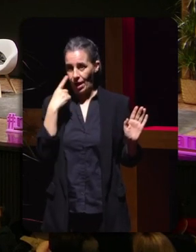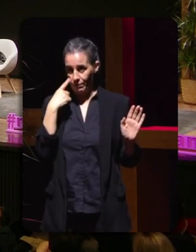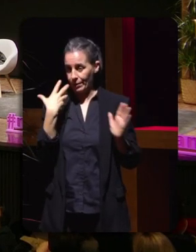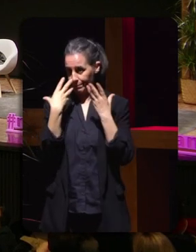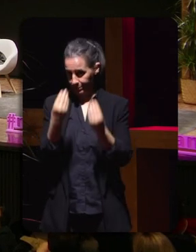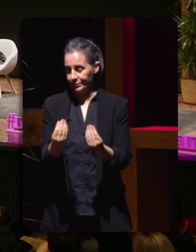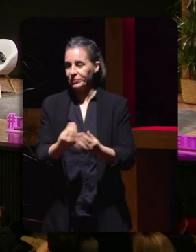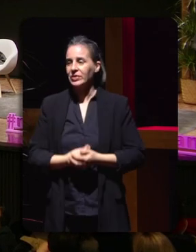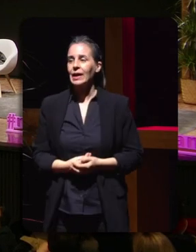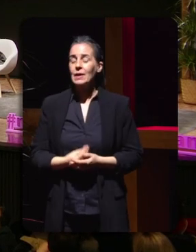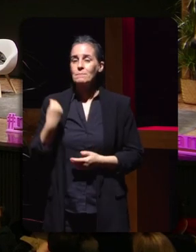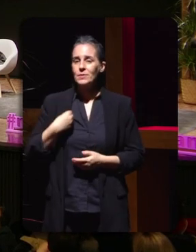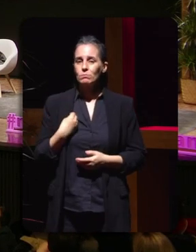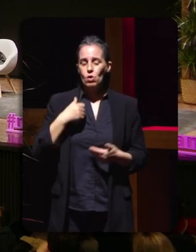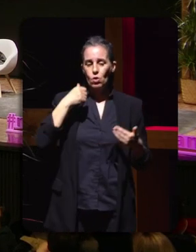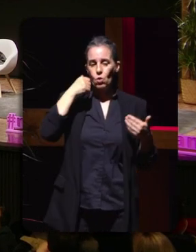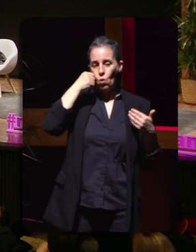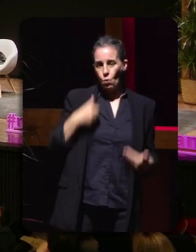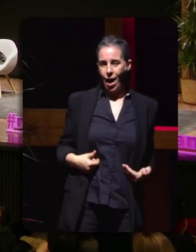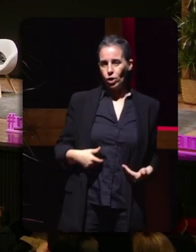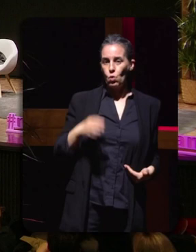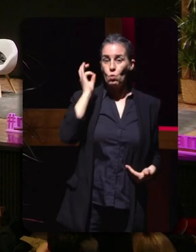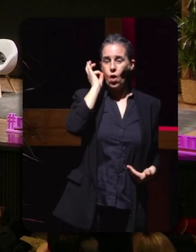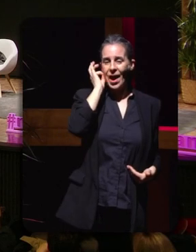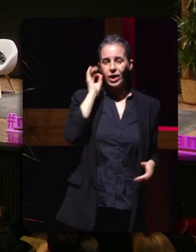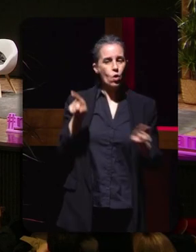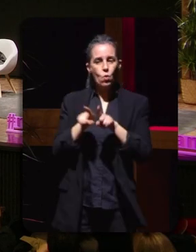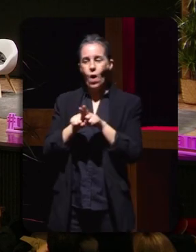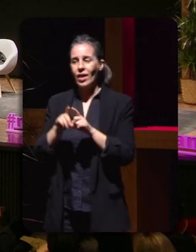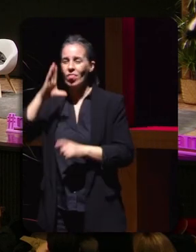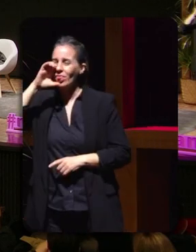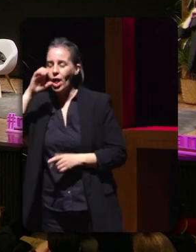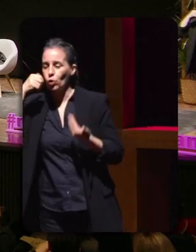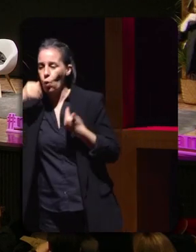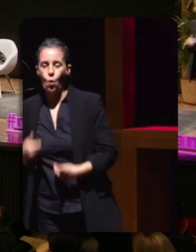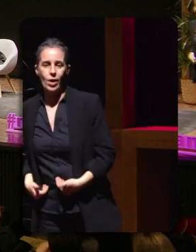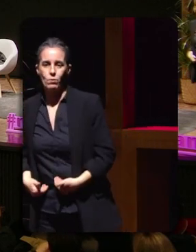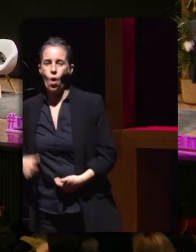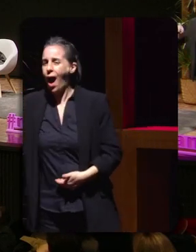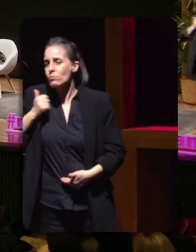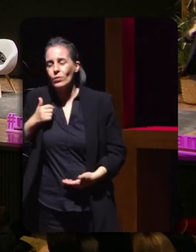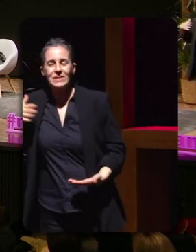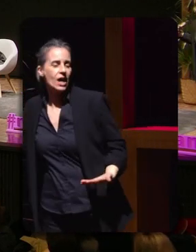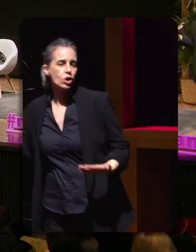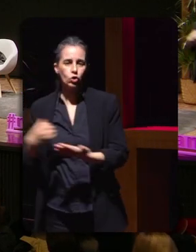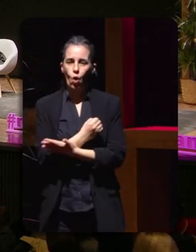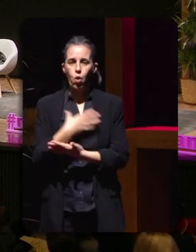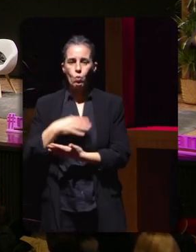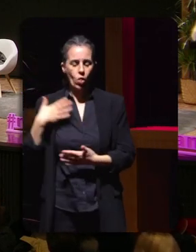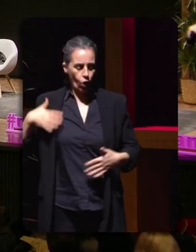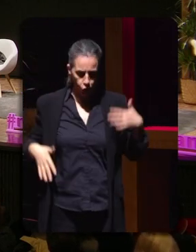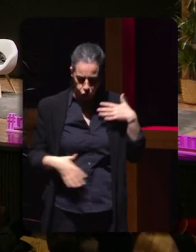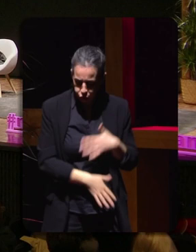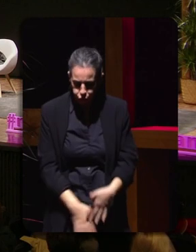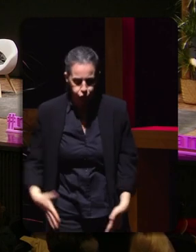lo que el cerdo a la carnicería se aprovecha todo se vende por partes no hay absolutamente nada ni una sola pieza